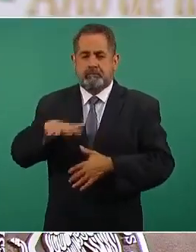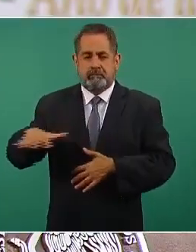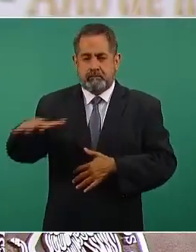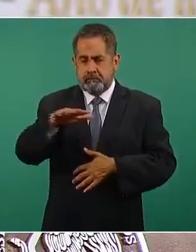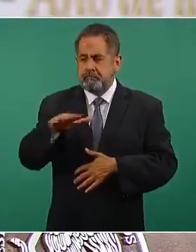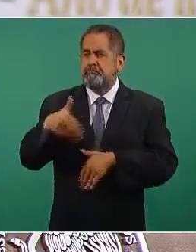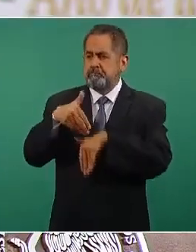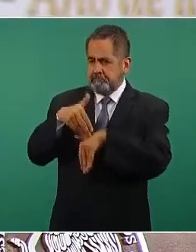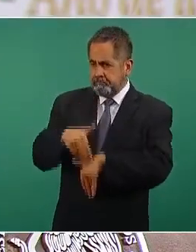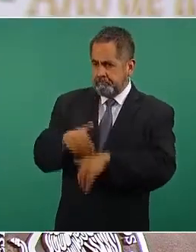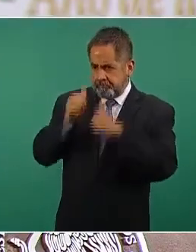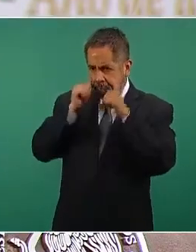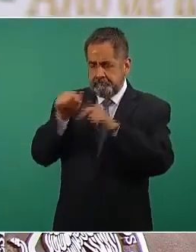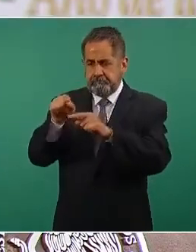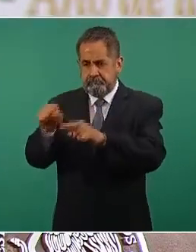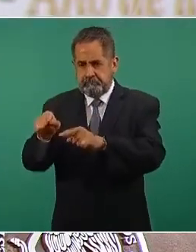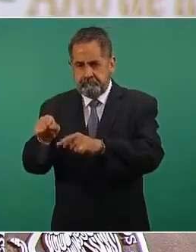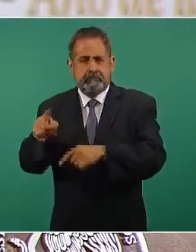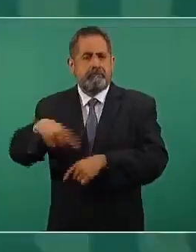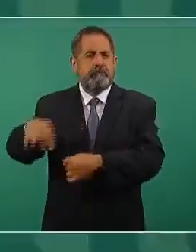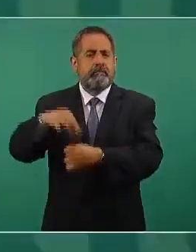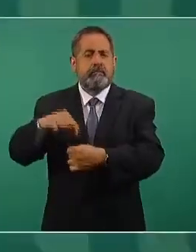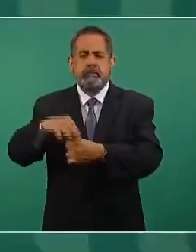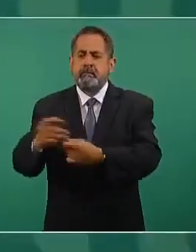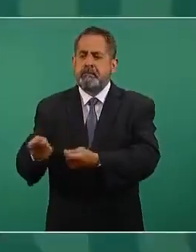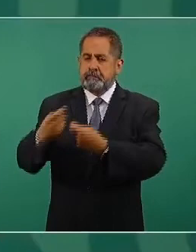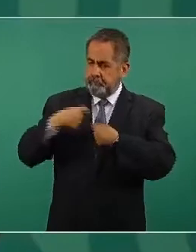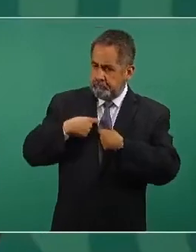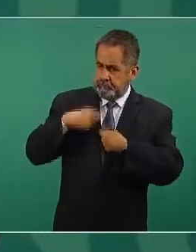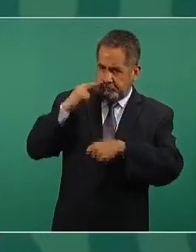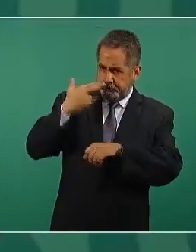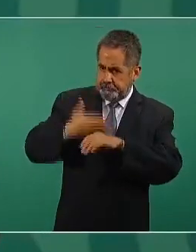su cargo o encargo,